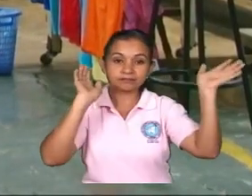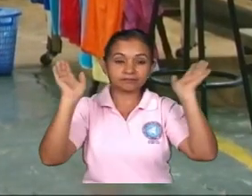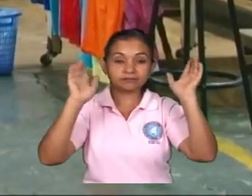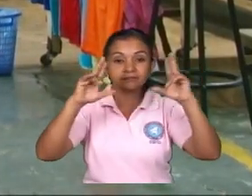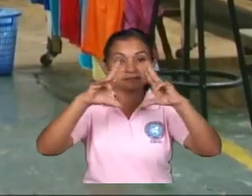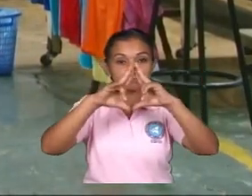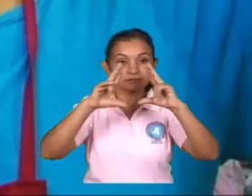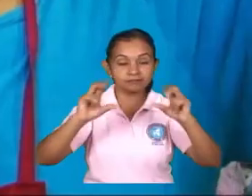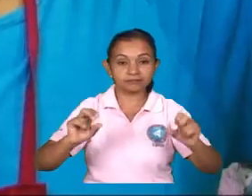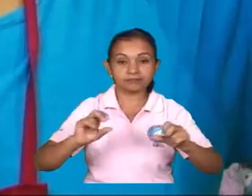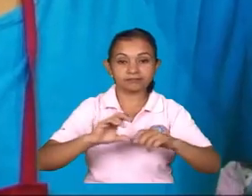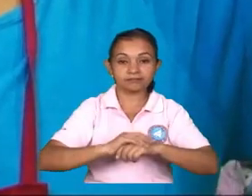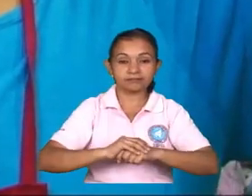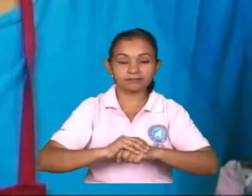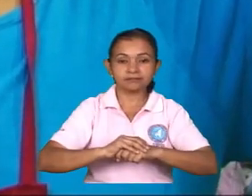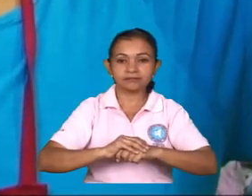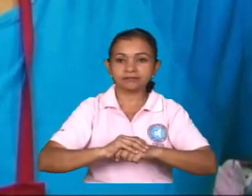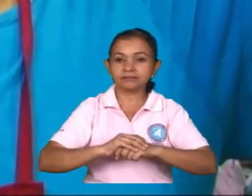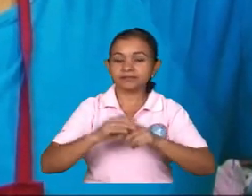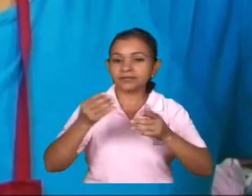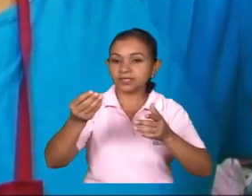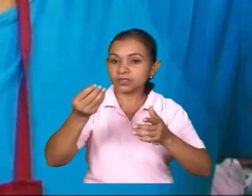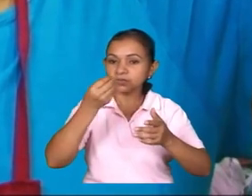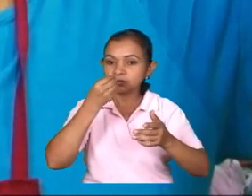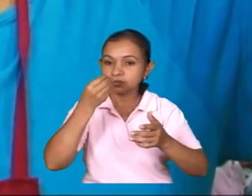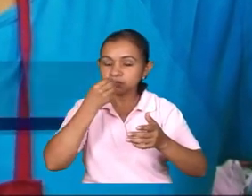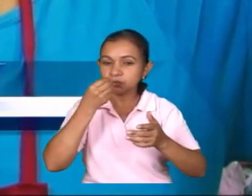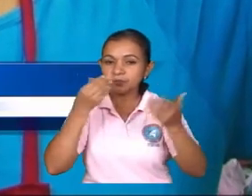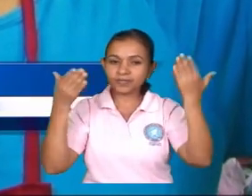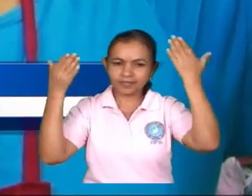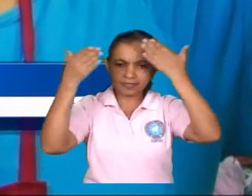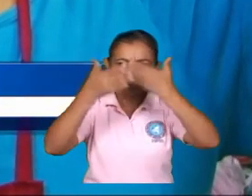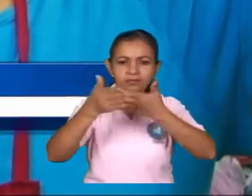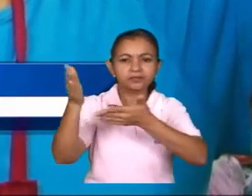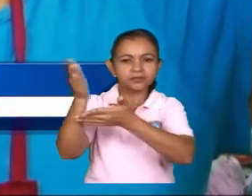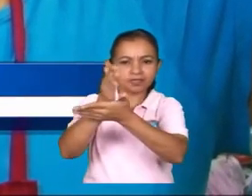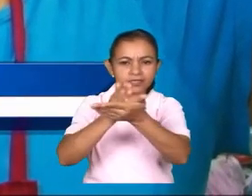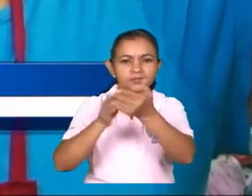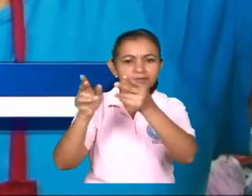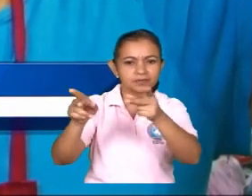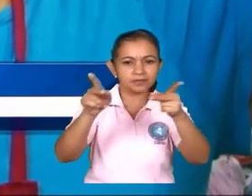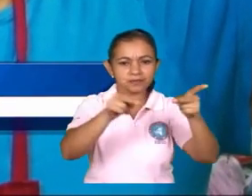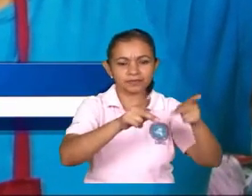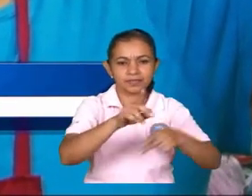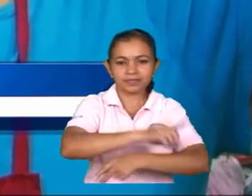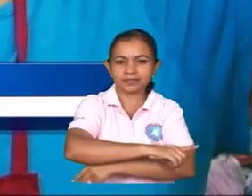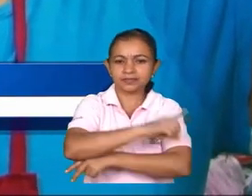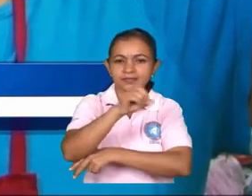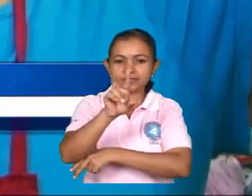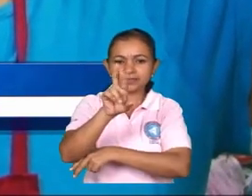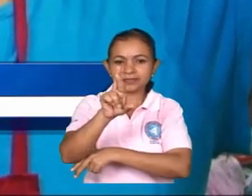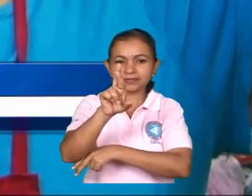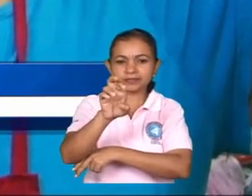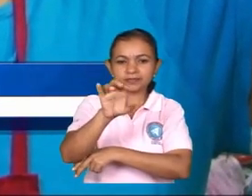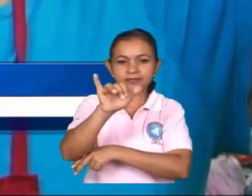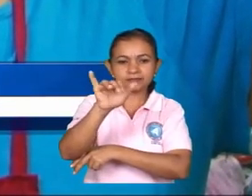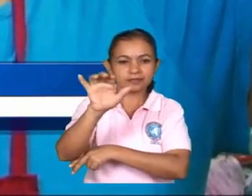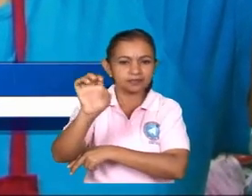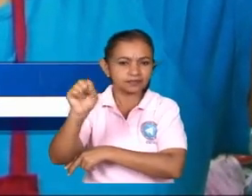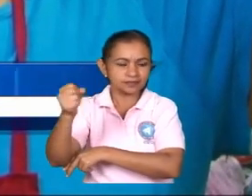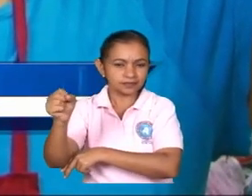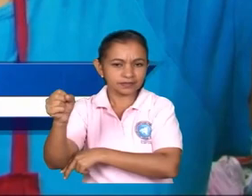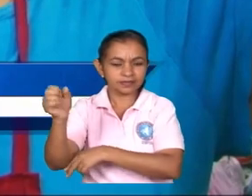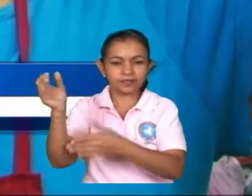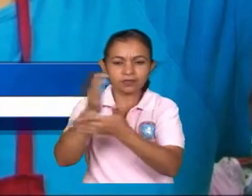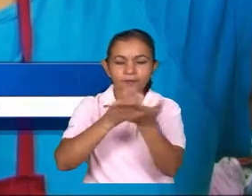país. Y hacen su cena, hay gente que hace su cenita para el Día de los Reyes y hay